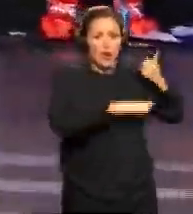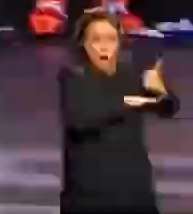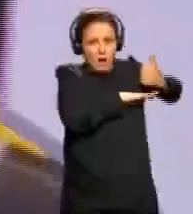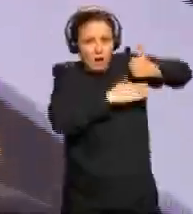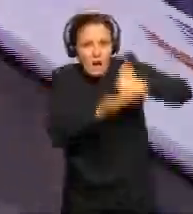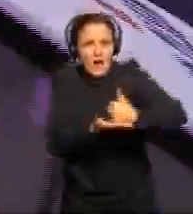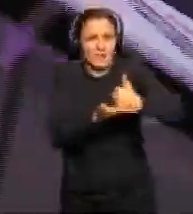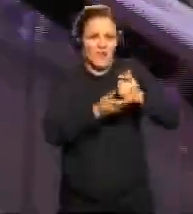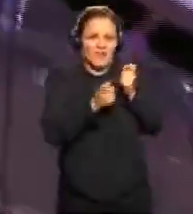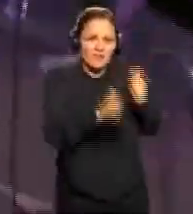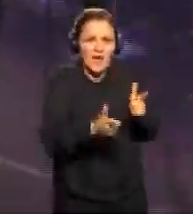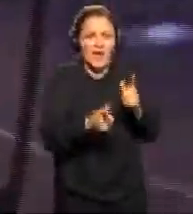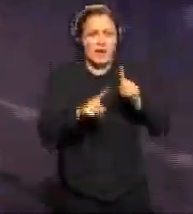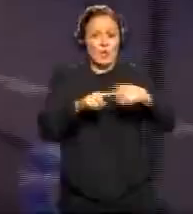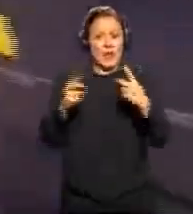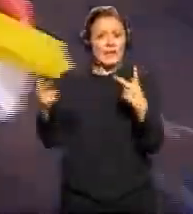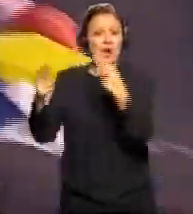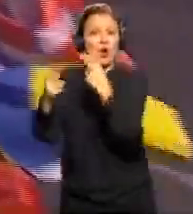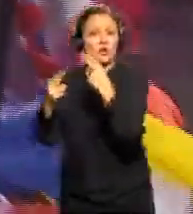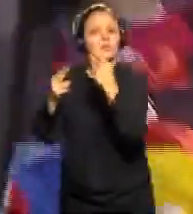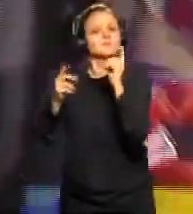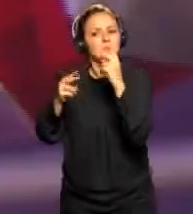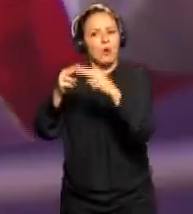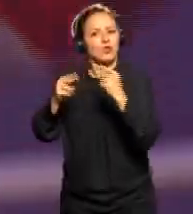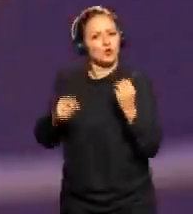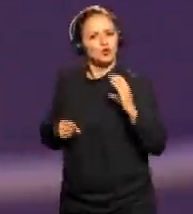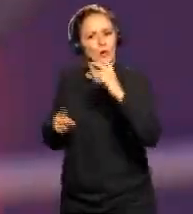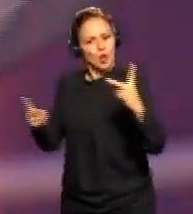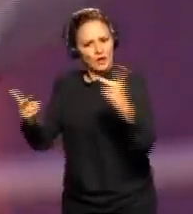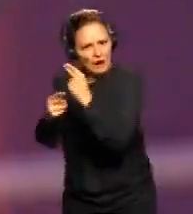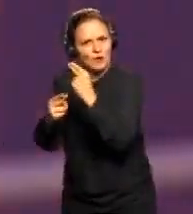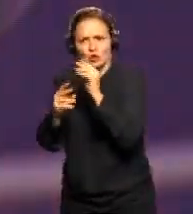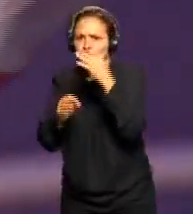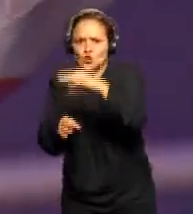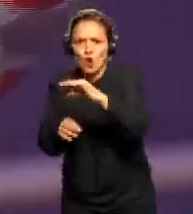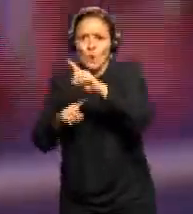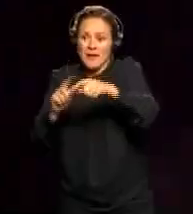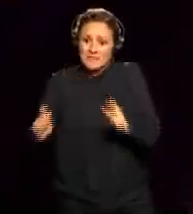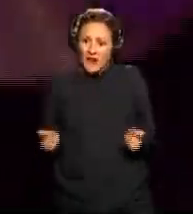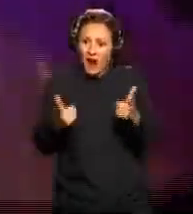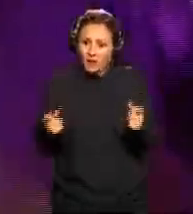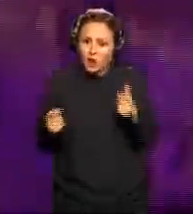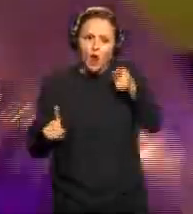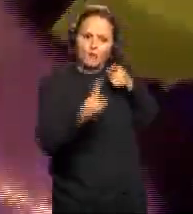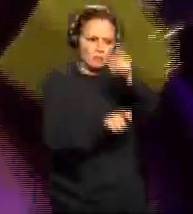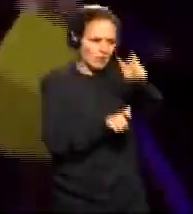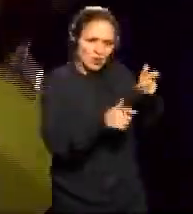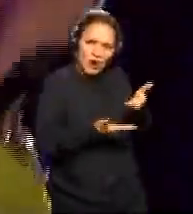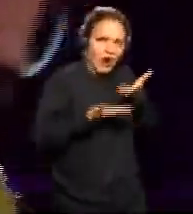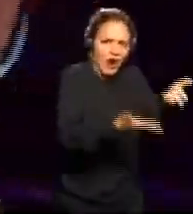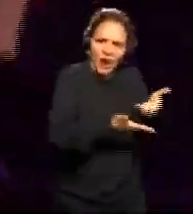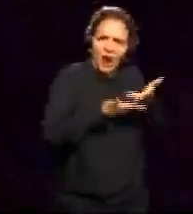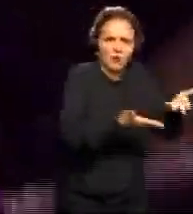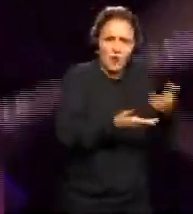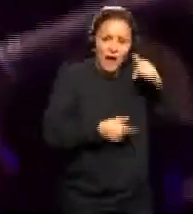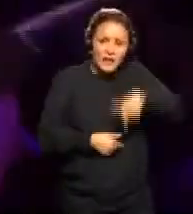hijos, que los recortes sean en sus sueldos. Los cantos sean por y para el pueblo, que aquí pagamos todos